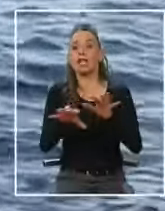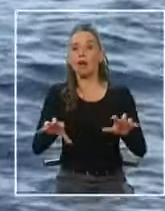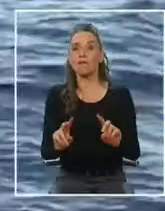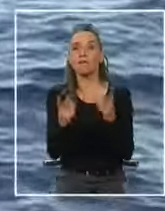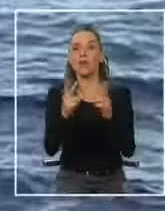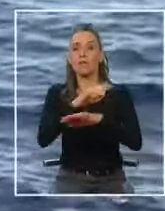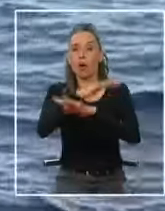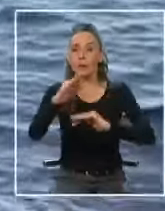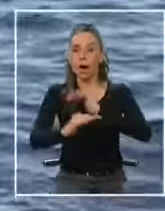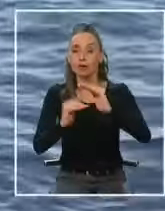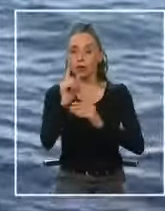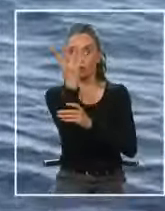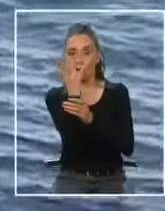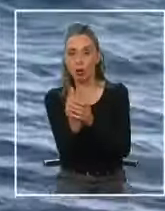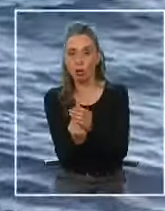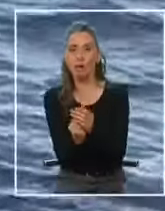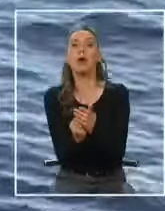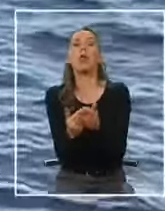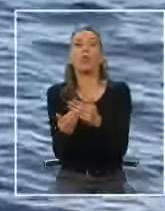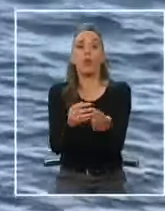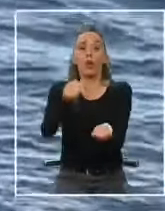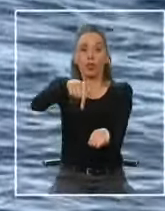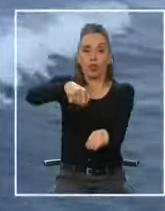vivos marinos en la Antártica.